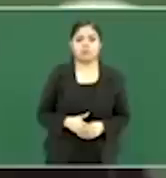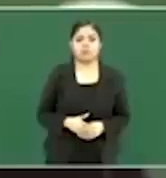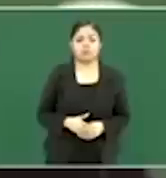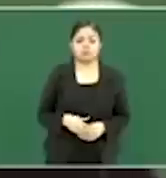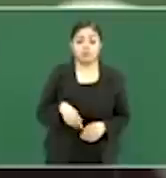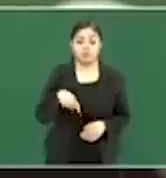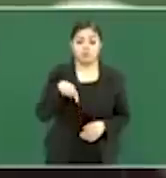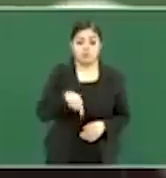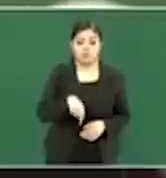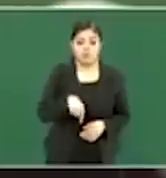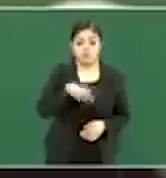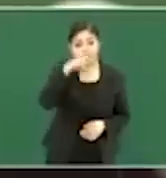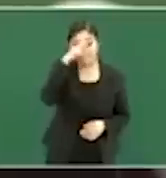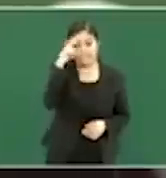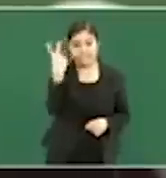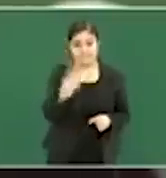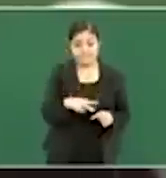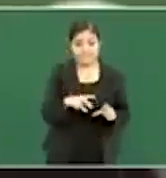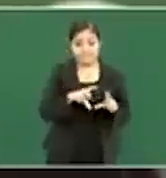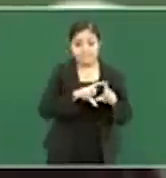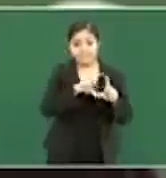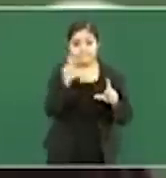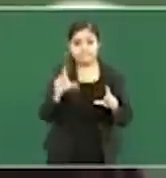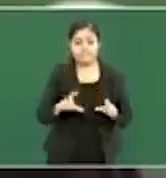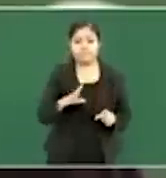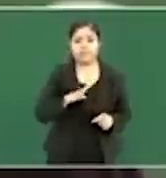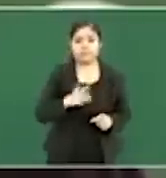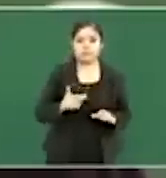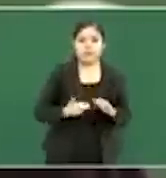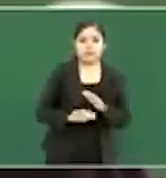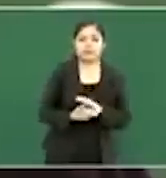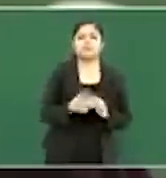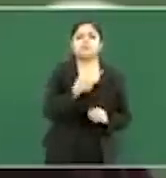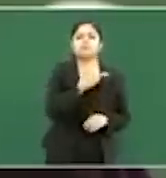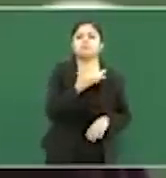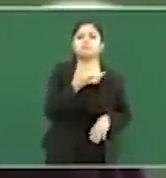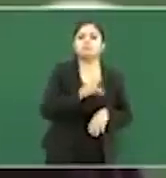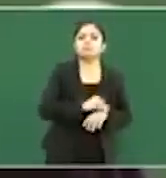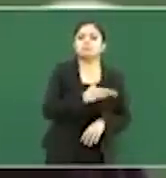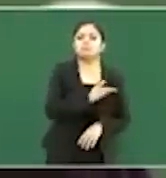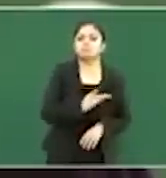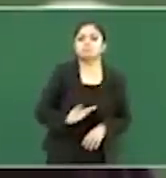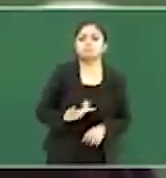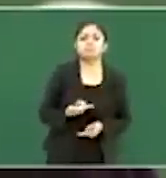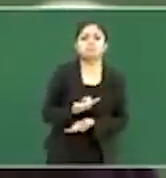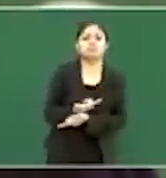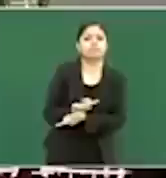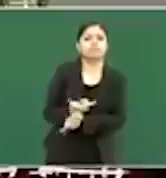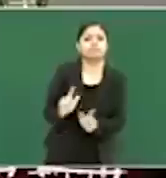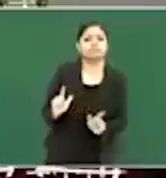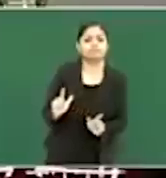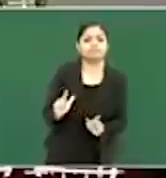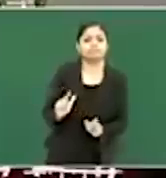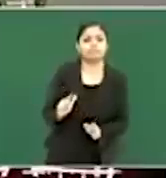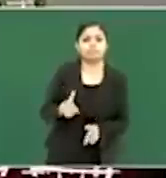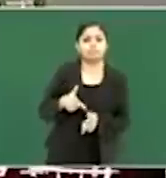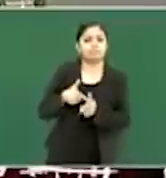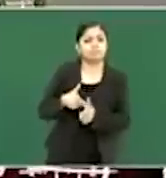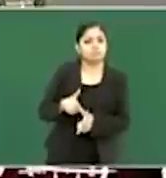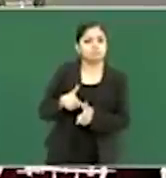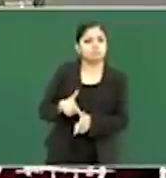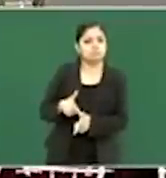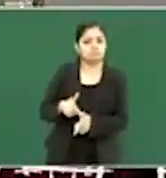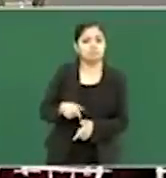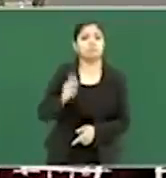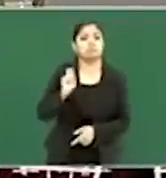en el país que no lleve el visto bueno del presidente de la República. Es un